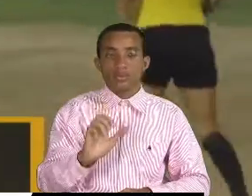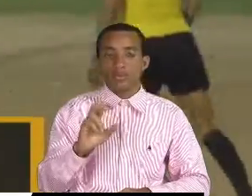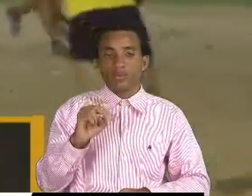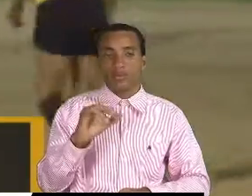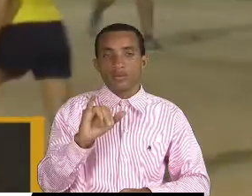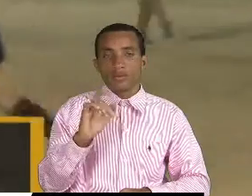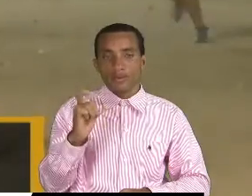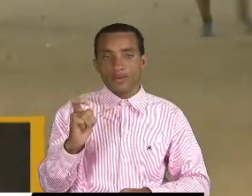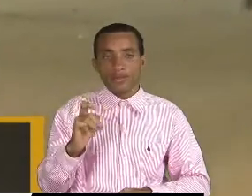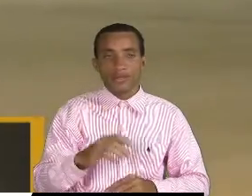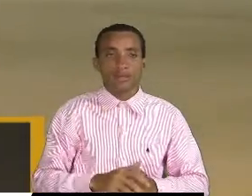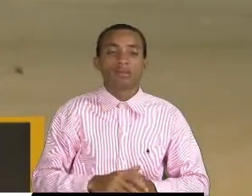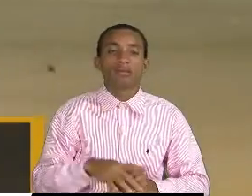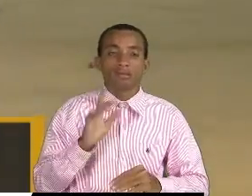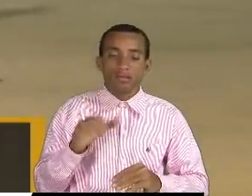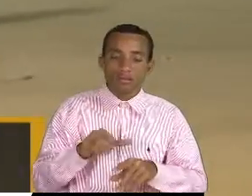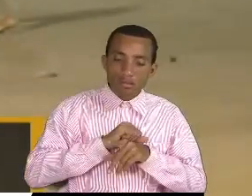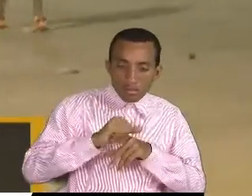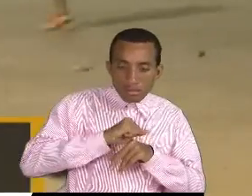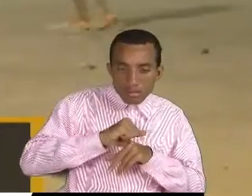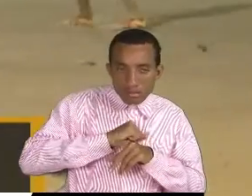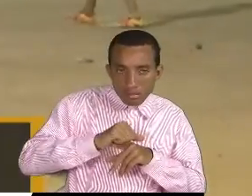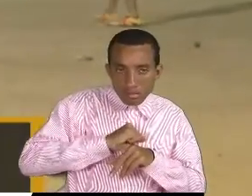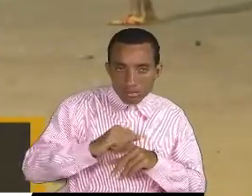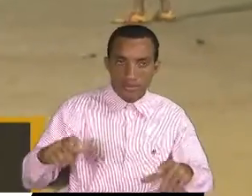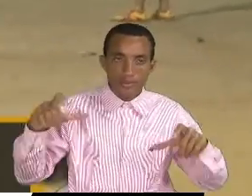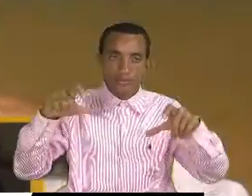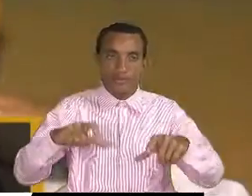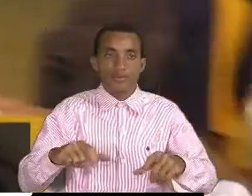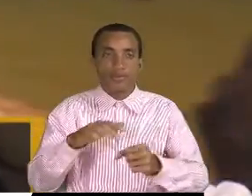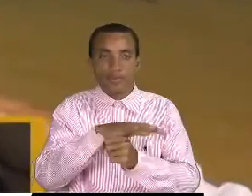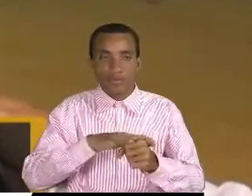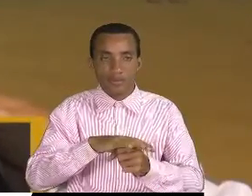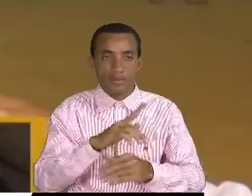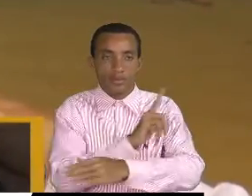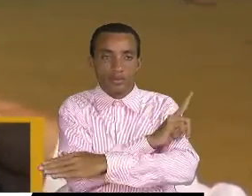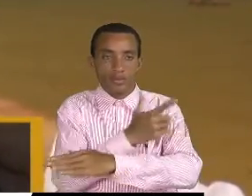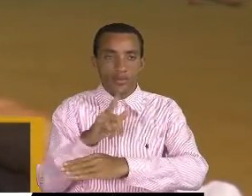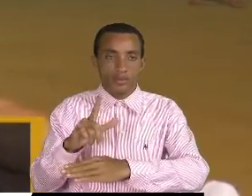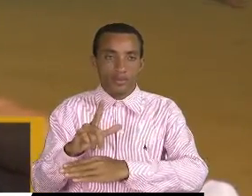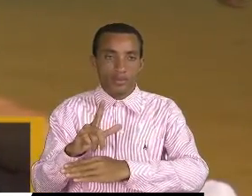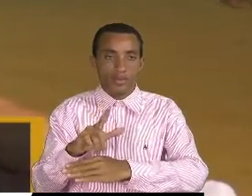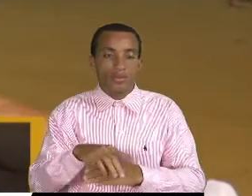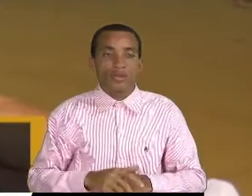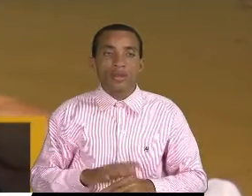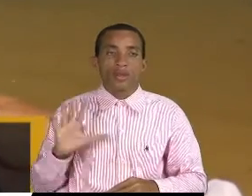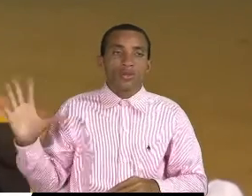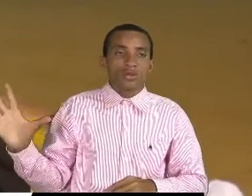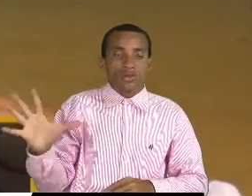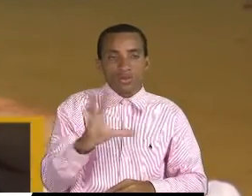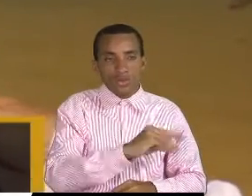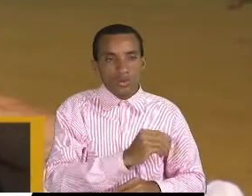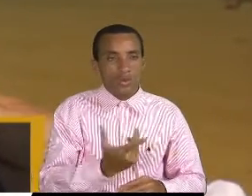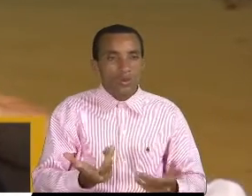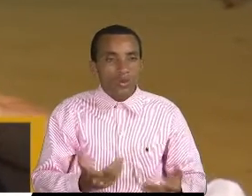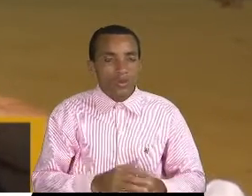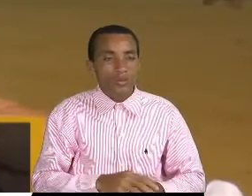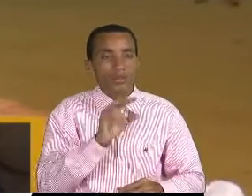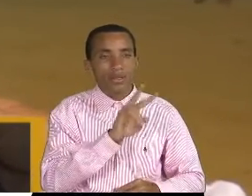Cervantes, que entrena con ellas en la cancha de fútbol del barrio La Libertad. Son muchachas que se preparan para los torneos municipales que empiezan ahora el 22 de